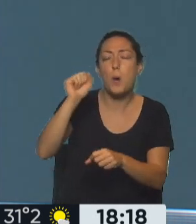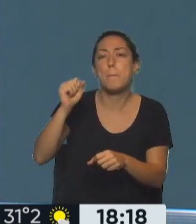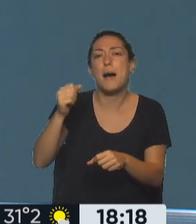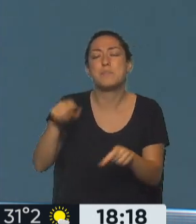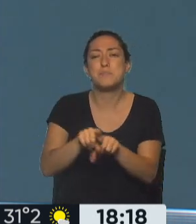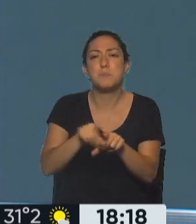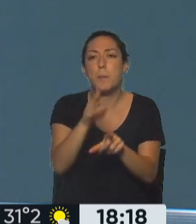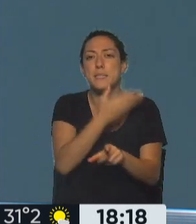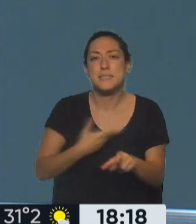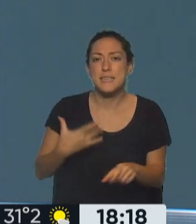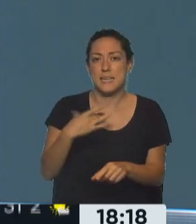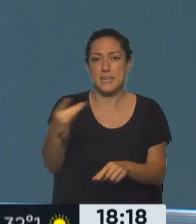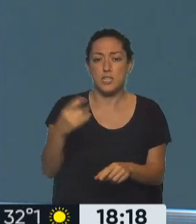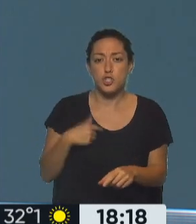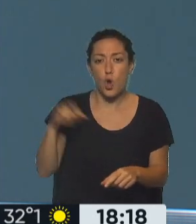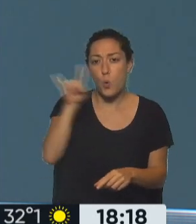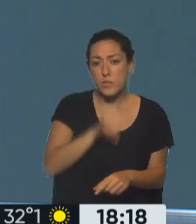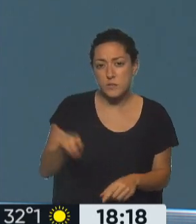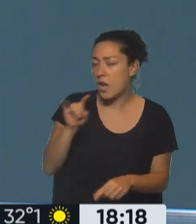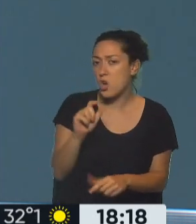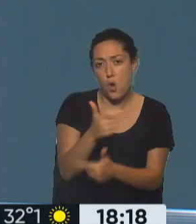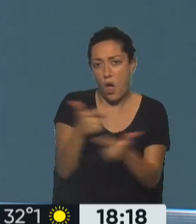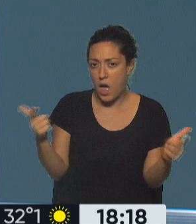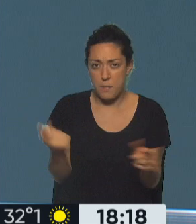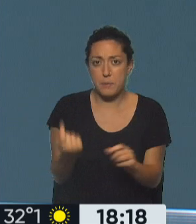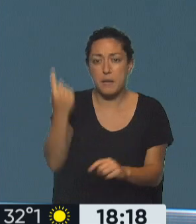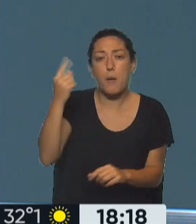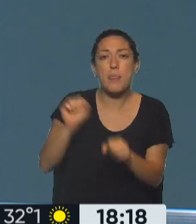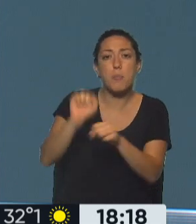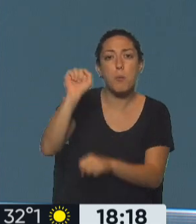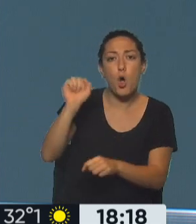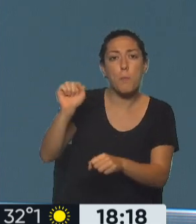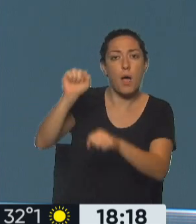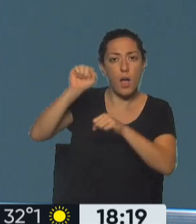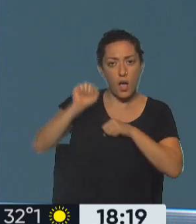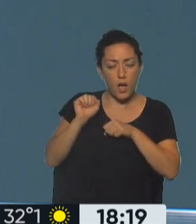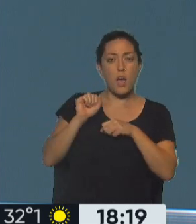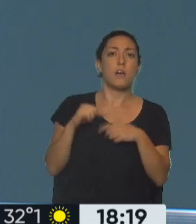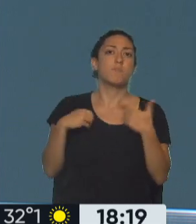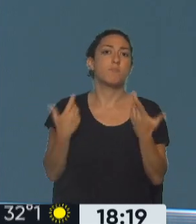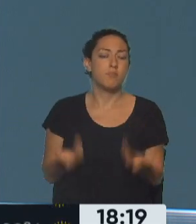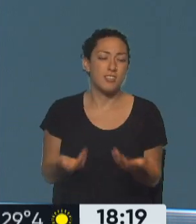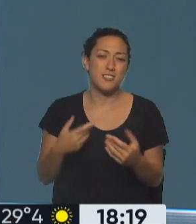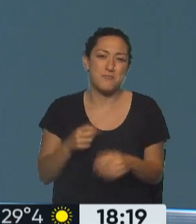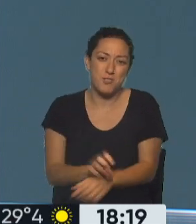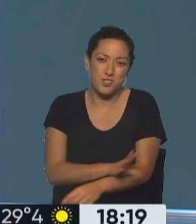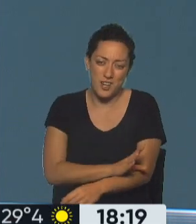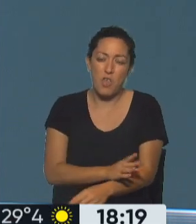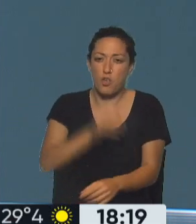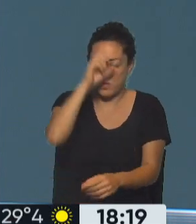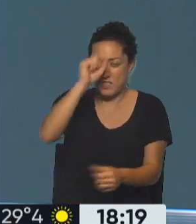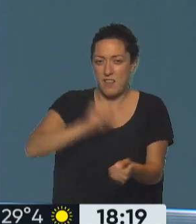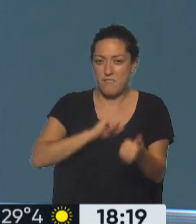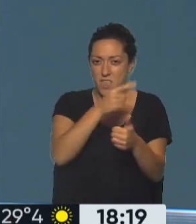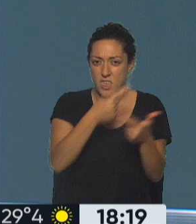¿no? Por decir, bueno, yo no tengo títulos universitarios, es el primer diploma que recibo, y que entre sus principales desafíos volvió a reiterar